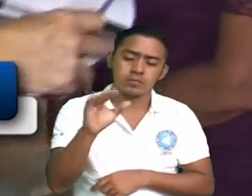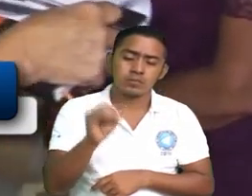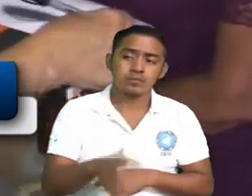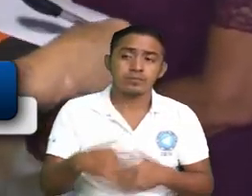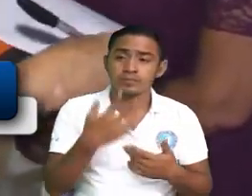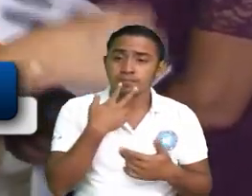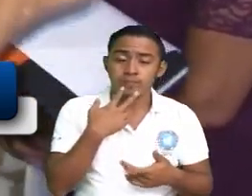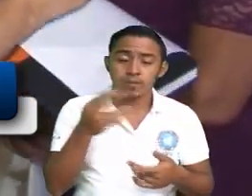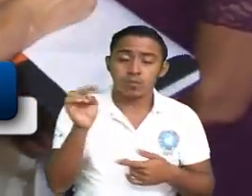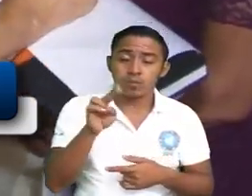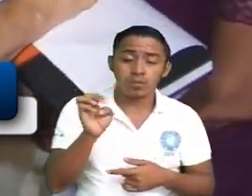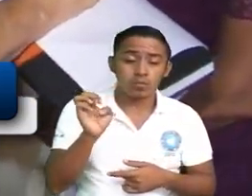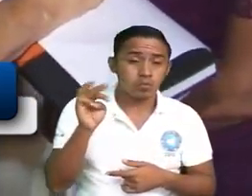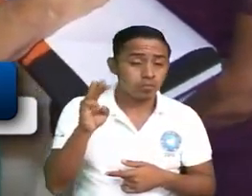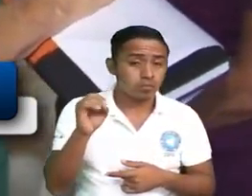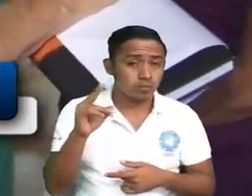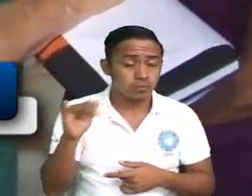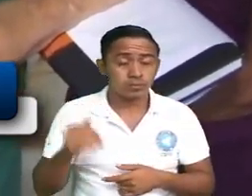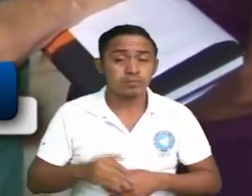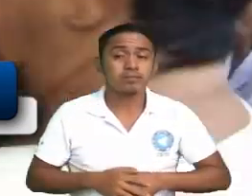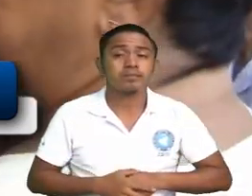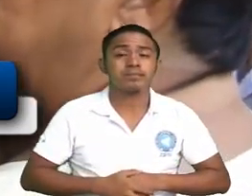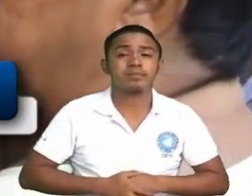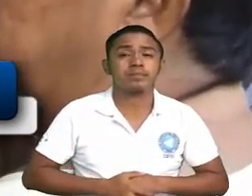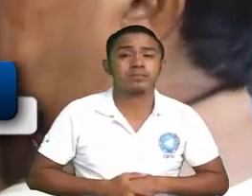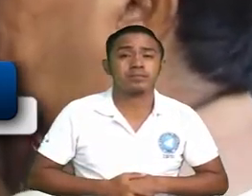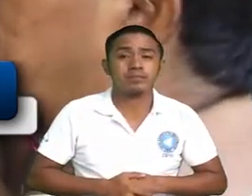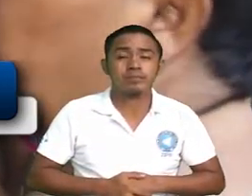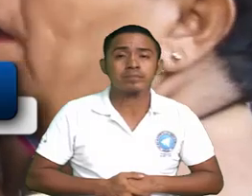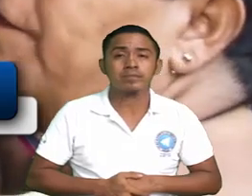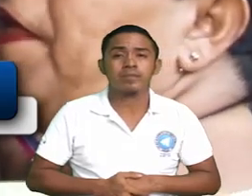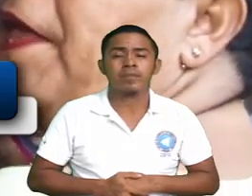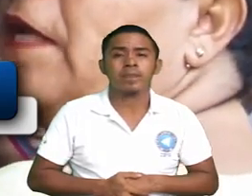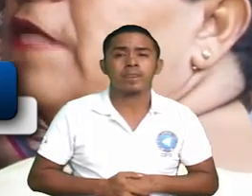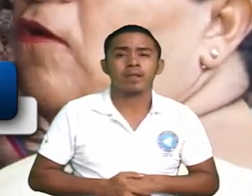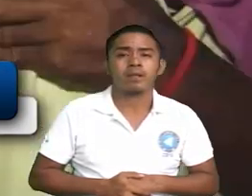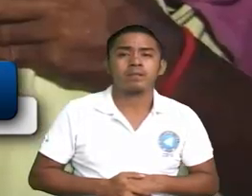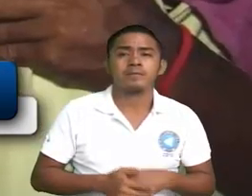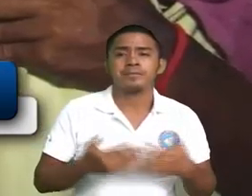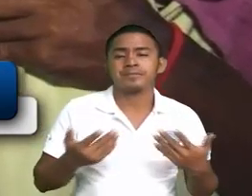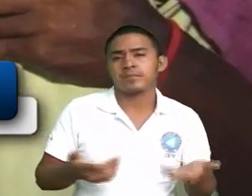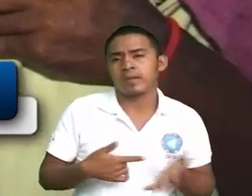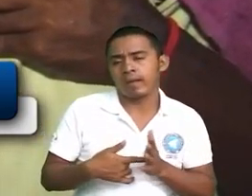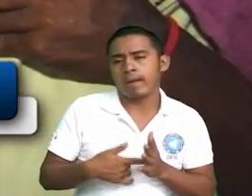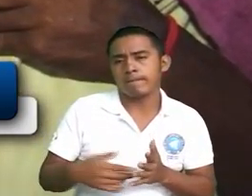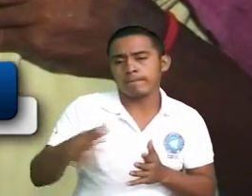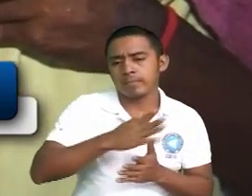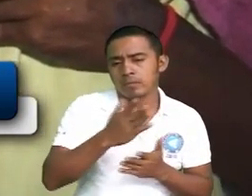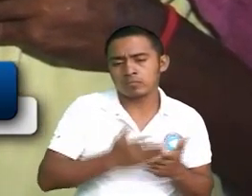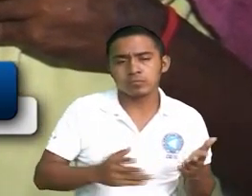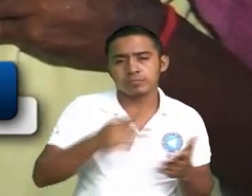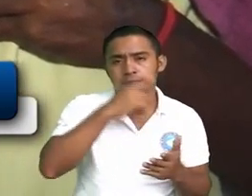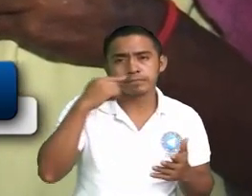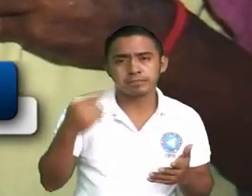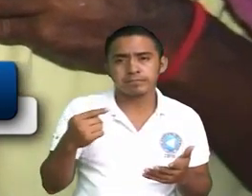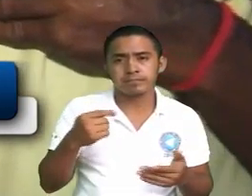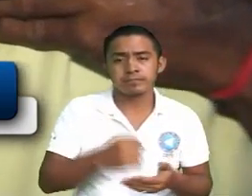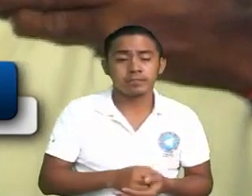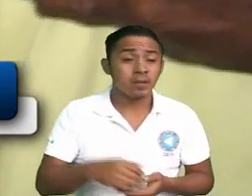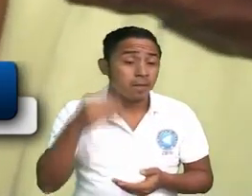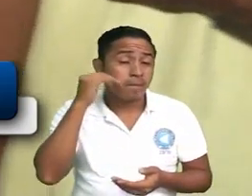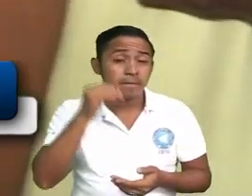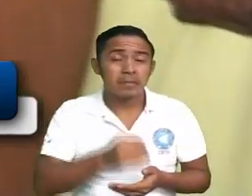neumonías complicadas. Ahora, ¿qué pasa, doctora, cuando, por ejemplo, hay padres que olvidamos